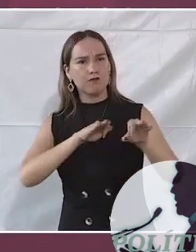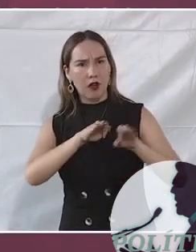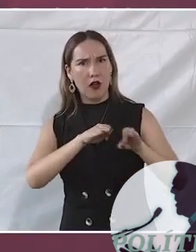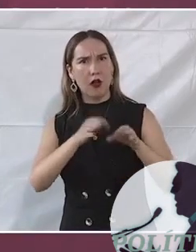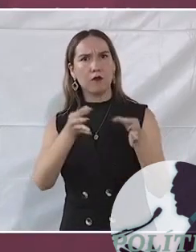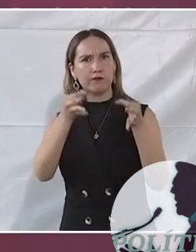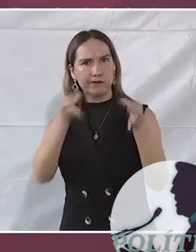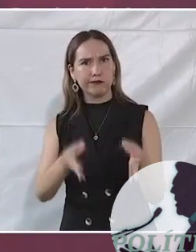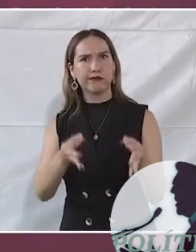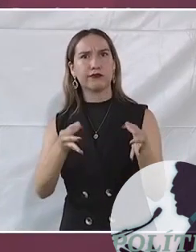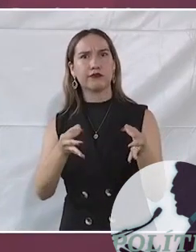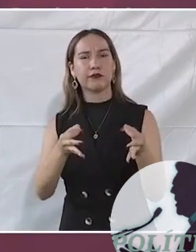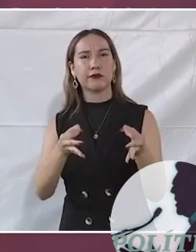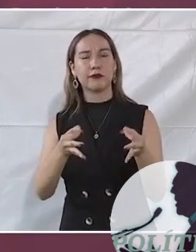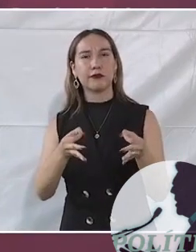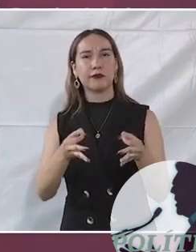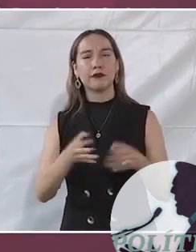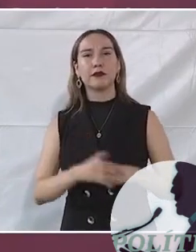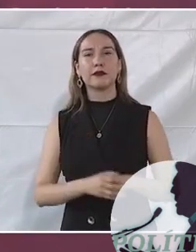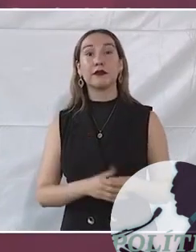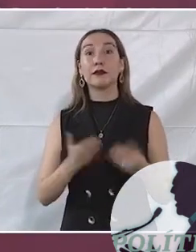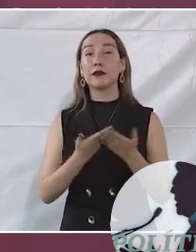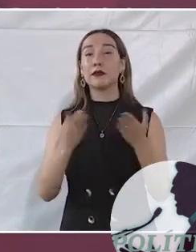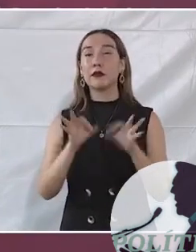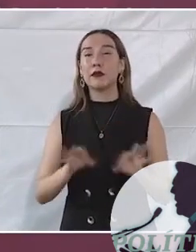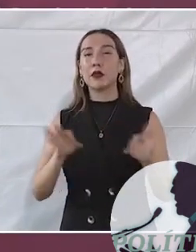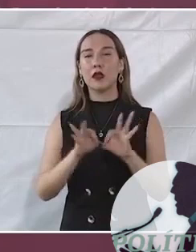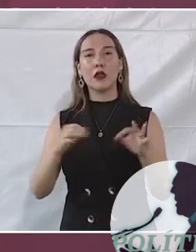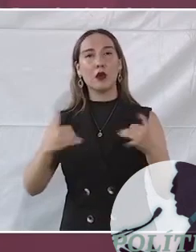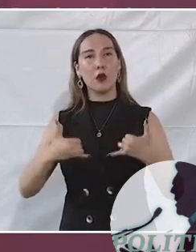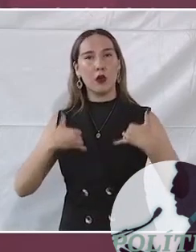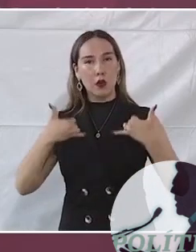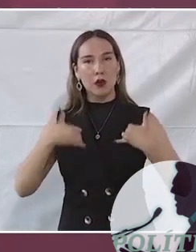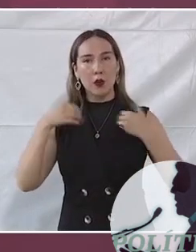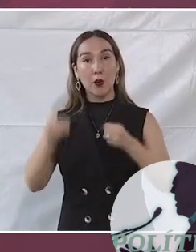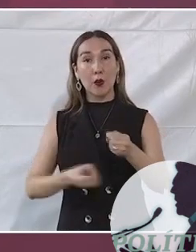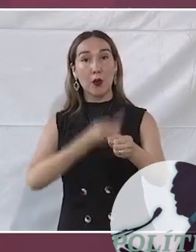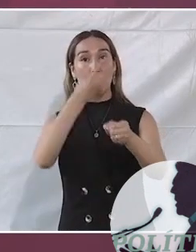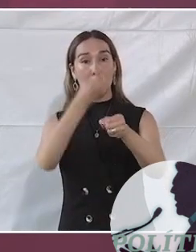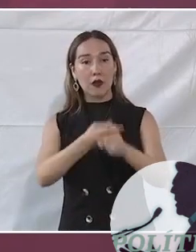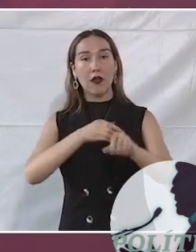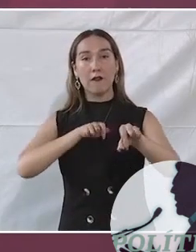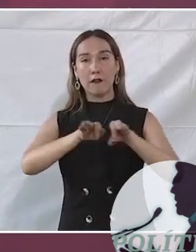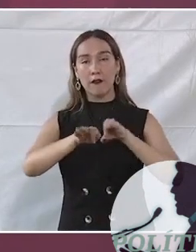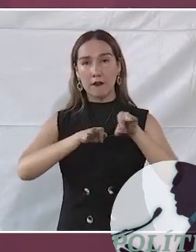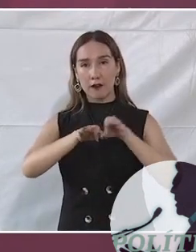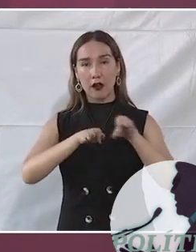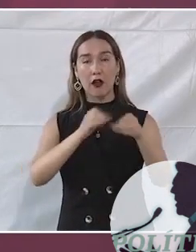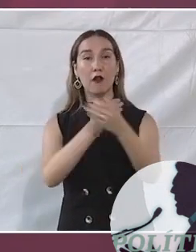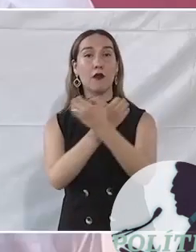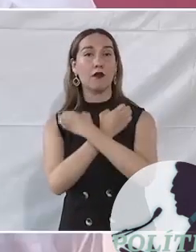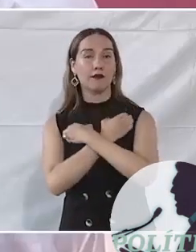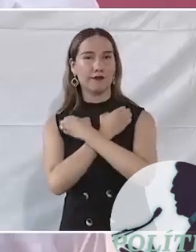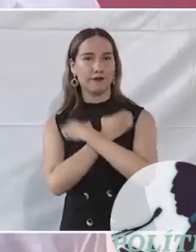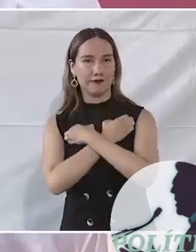que queremos es que los jóvenes tengan oportunidad de trabajo y de